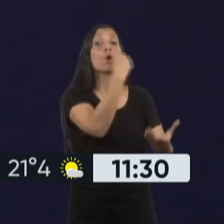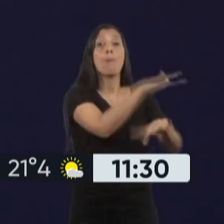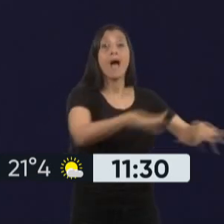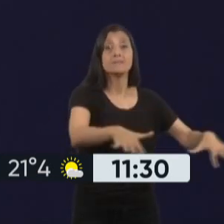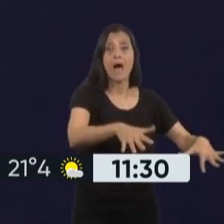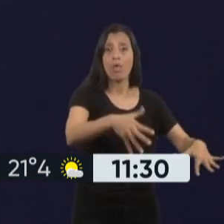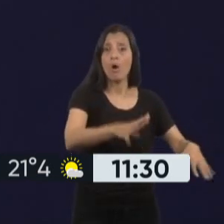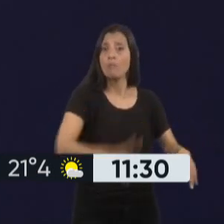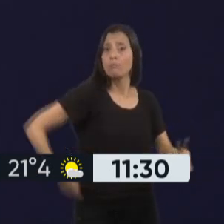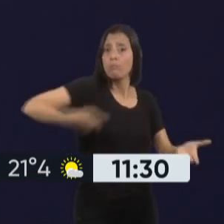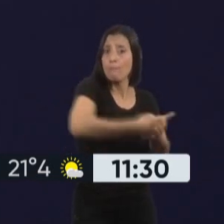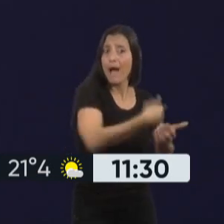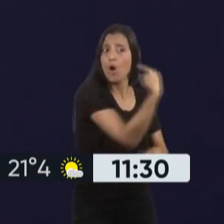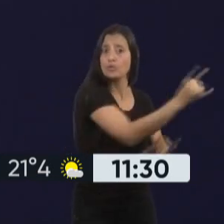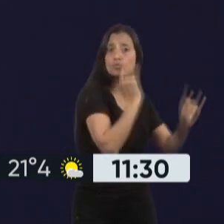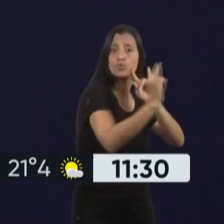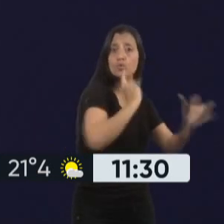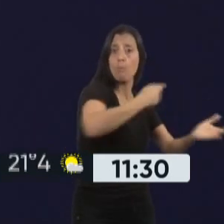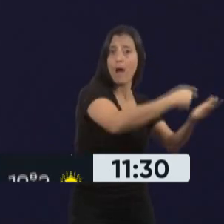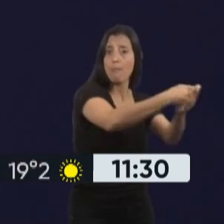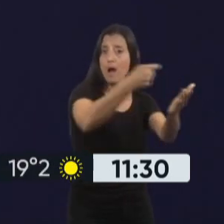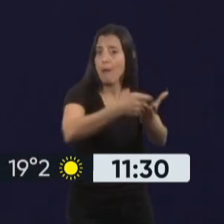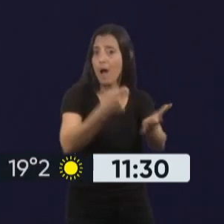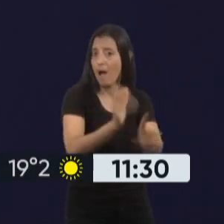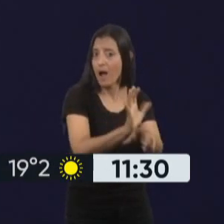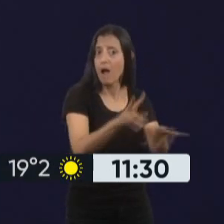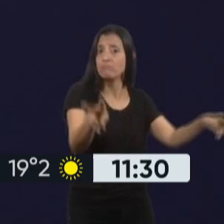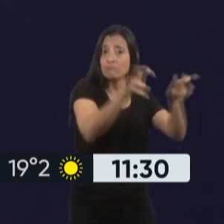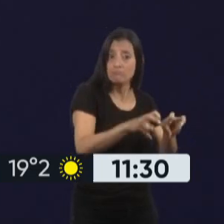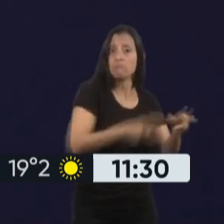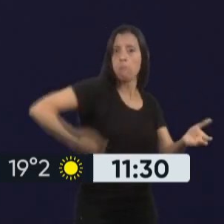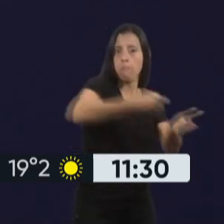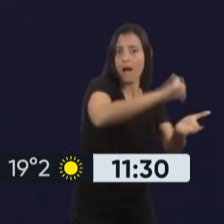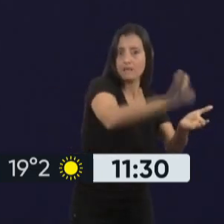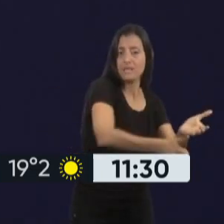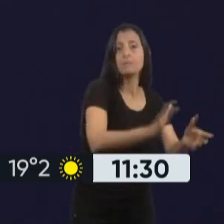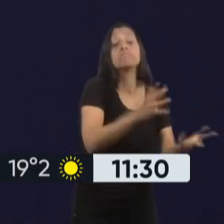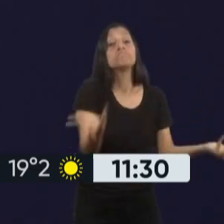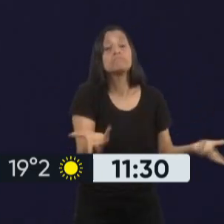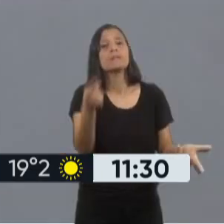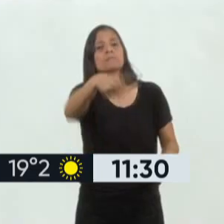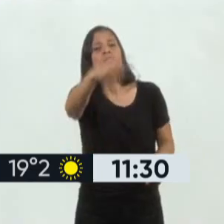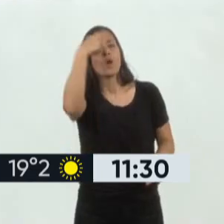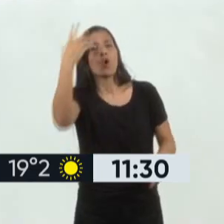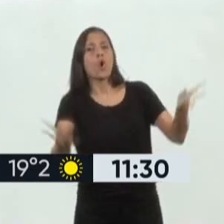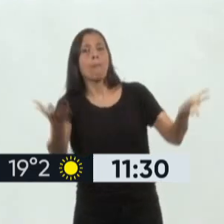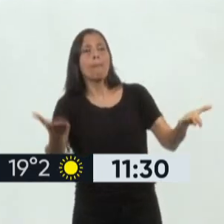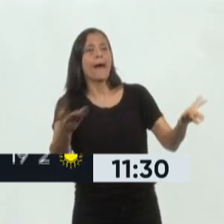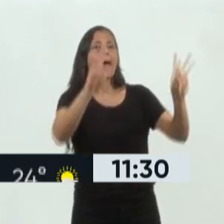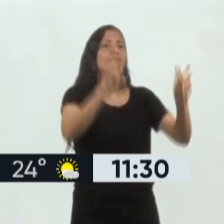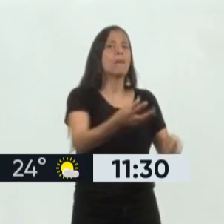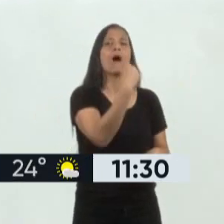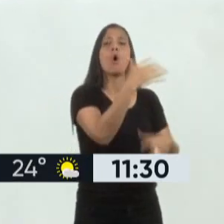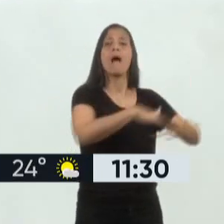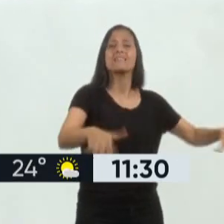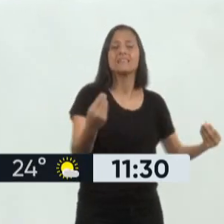todos, o al menos yo lo pagué. Los demás creo que también, porque estaban No, haciendo está la bien. filita. Más que nada, yo te No sé